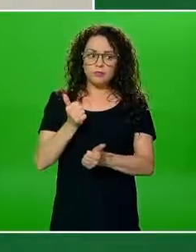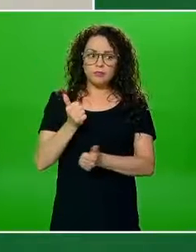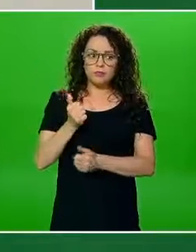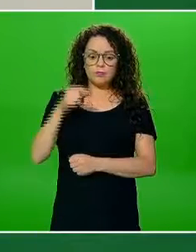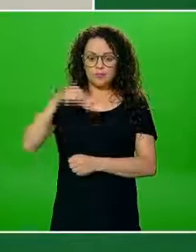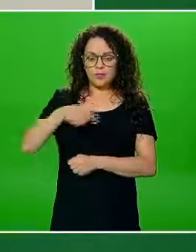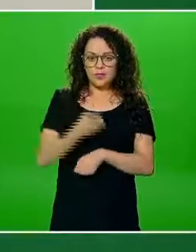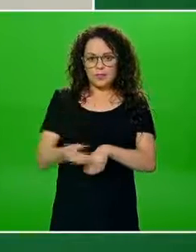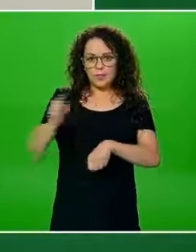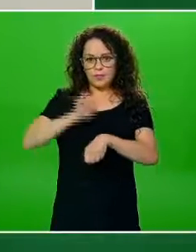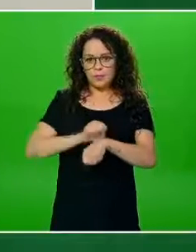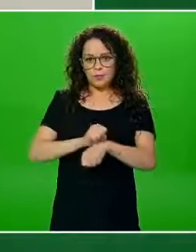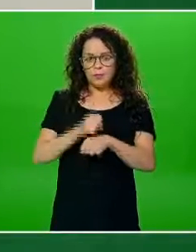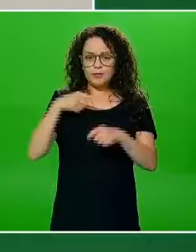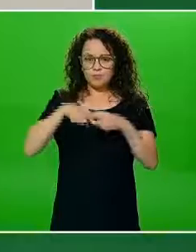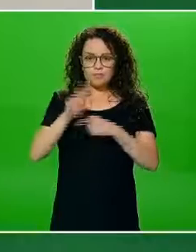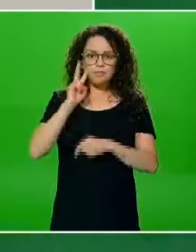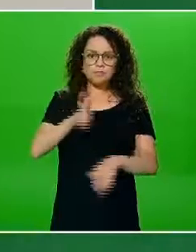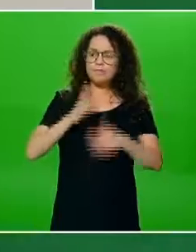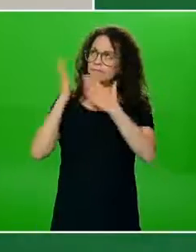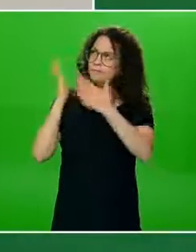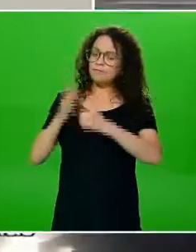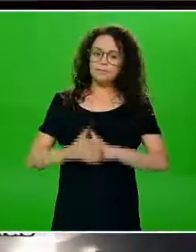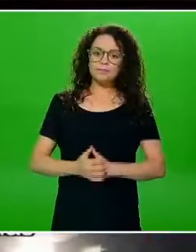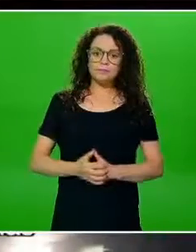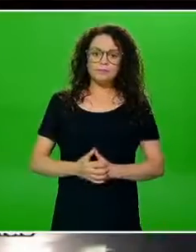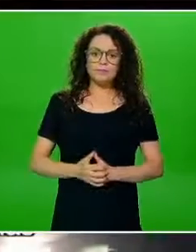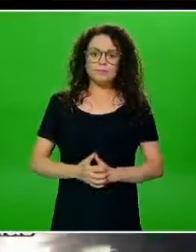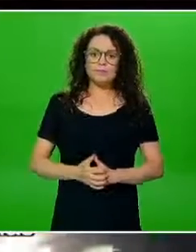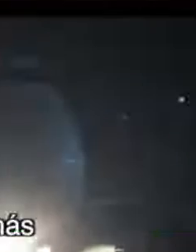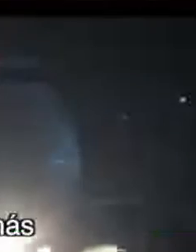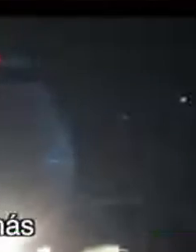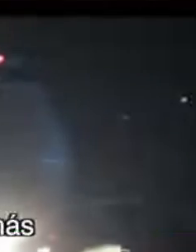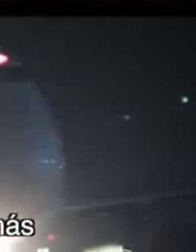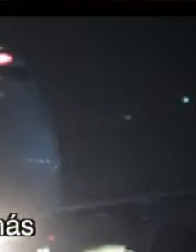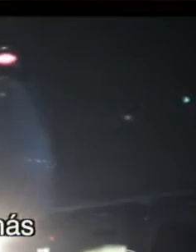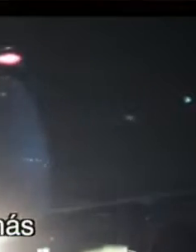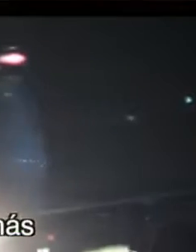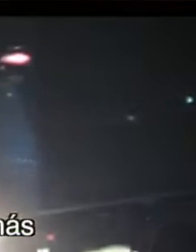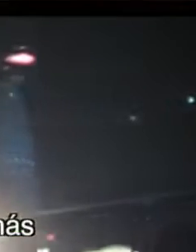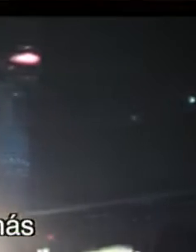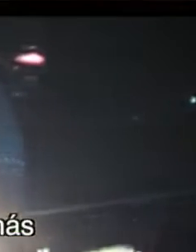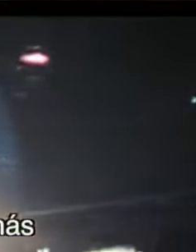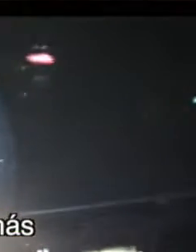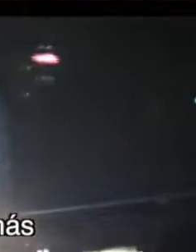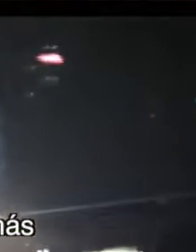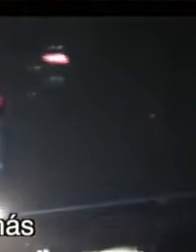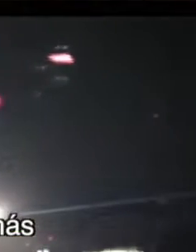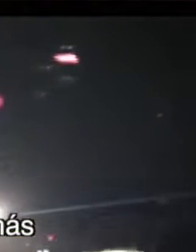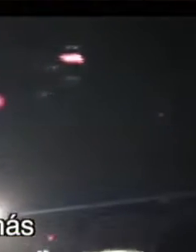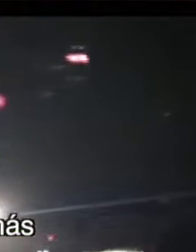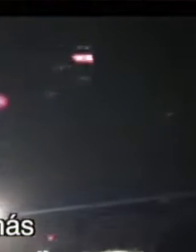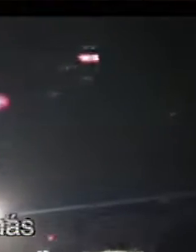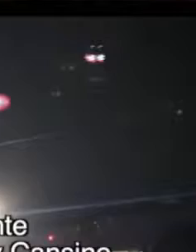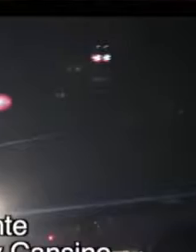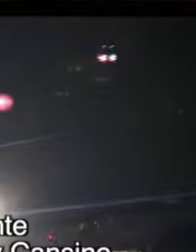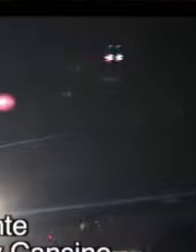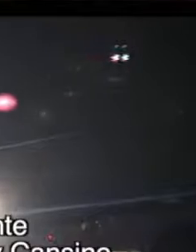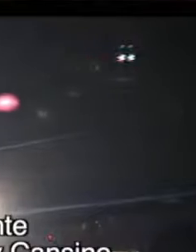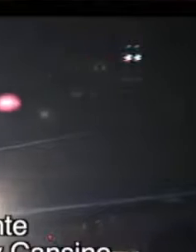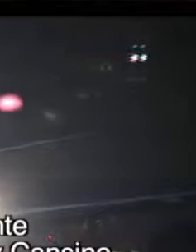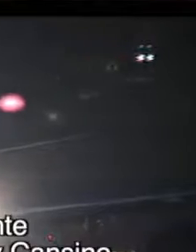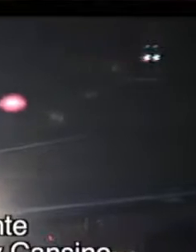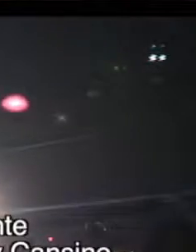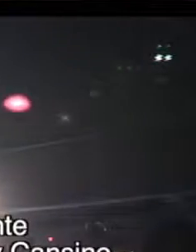esta semana. Adelante, por favor. A lo largo de esta semana, México recibió poco más de 2 millones de dosis envasadas de